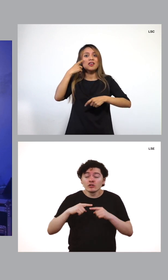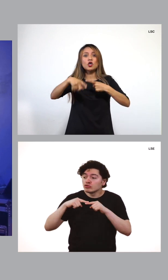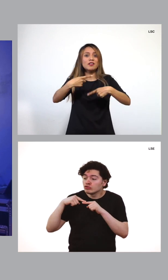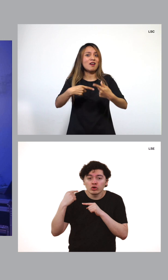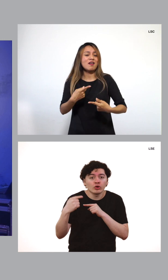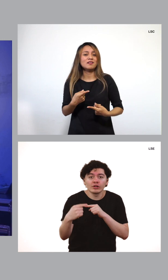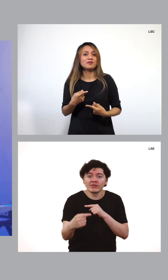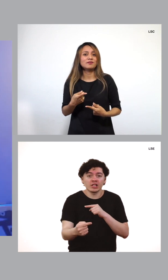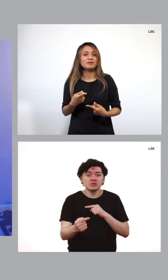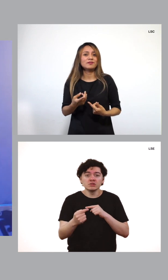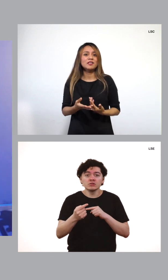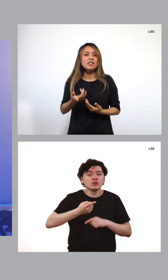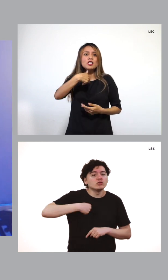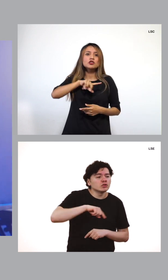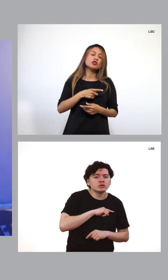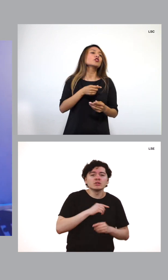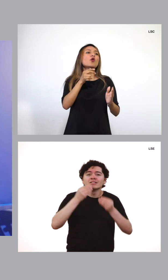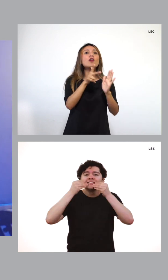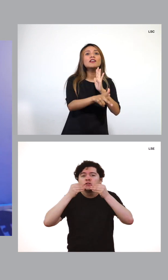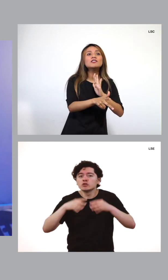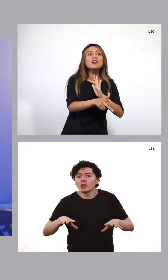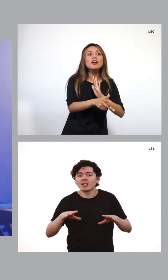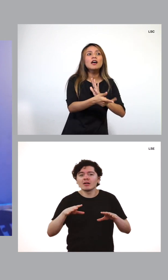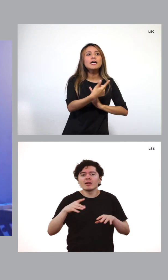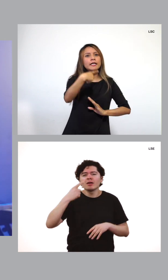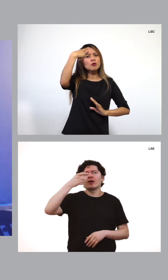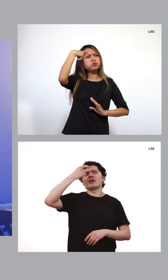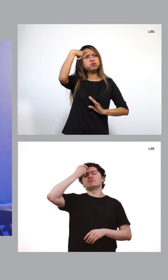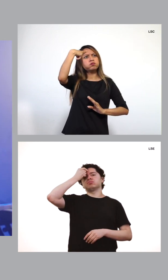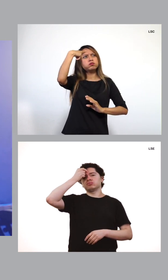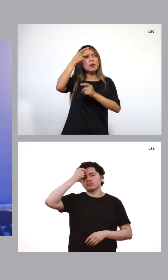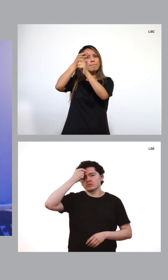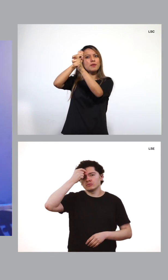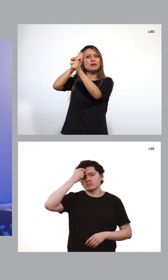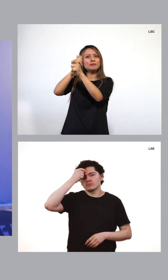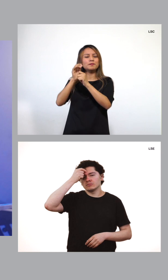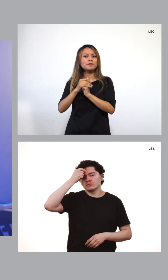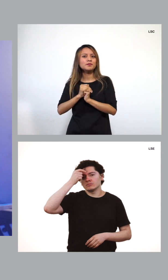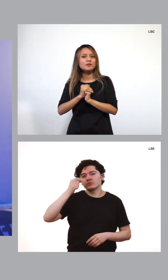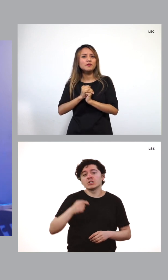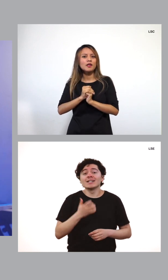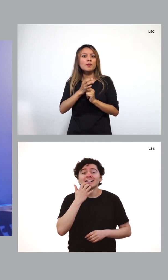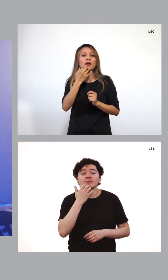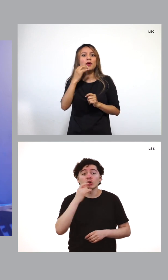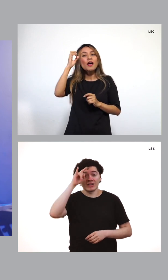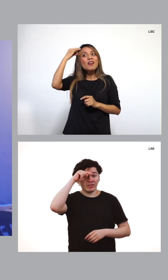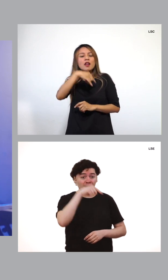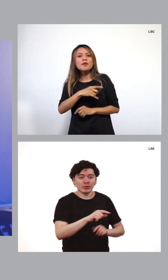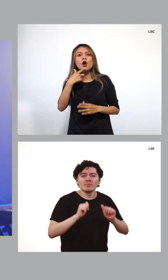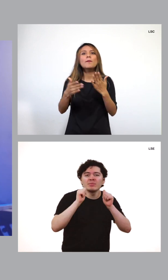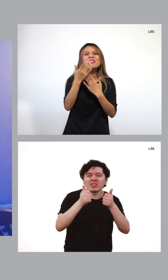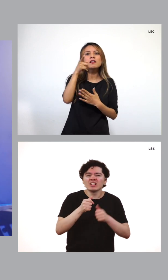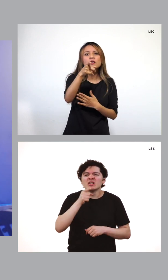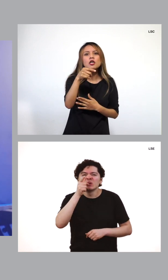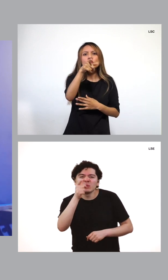nos quedamos con esta historia, y no me digas que no, porque esto es lo que nos pasa, viene en nuestra vida y nos empieza a lanzar acusaciones. No tienes